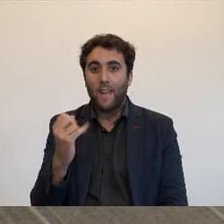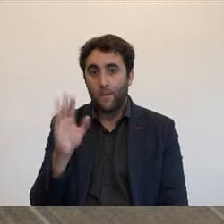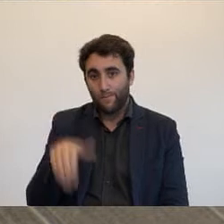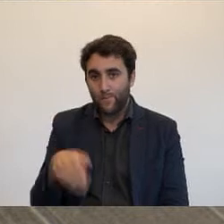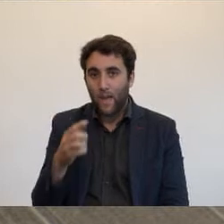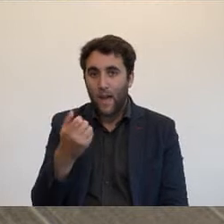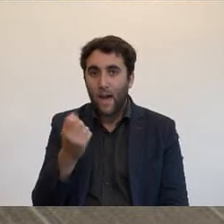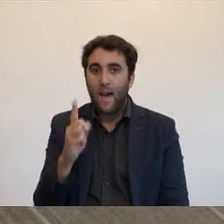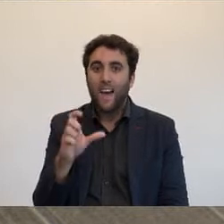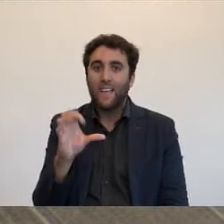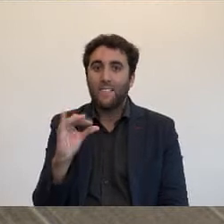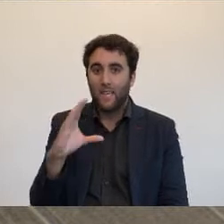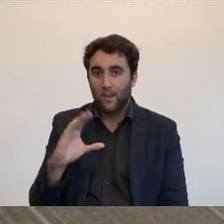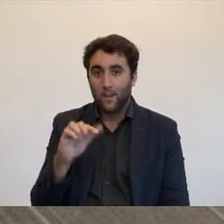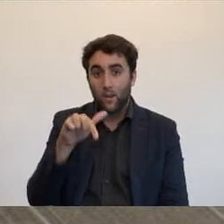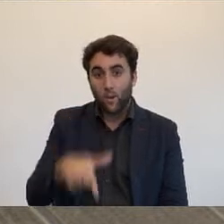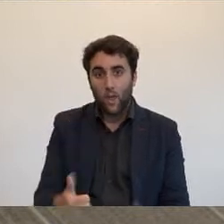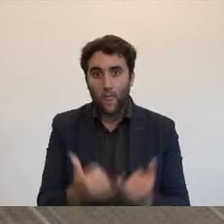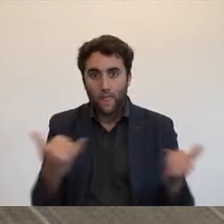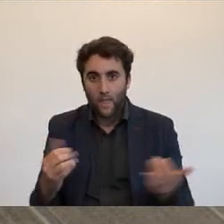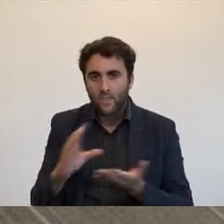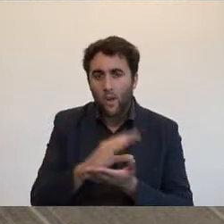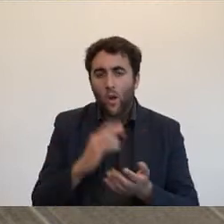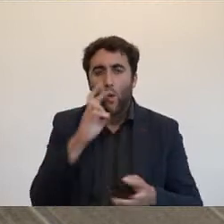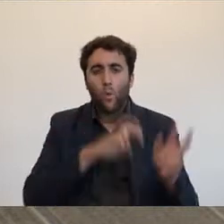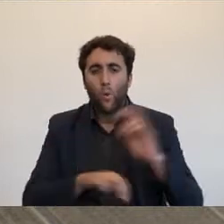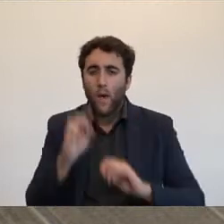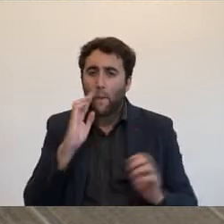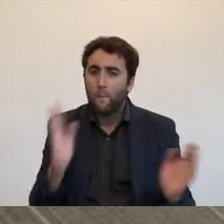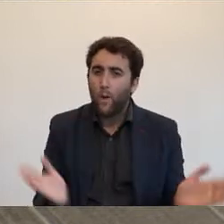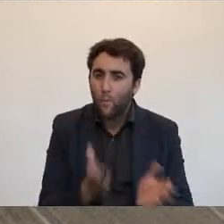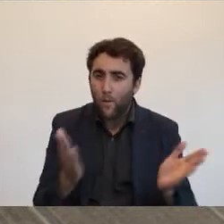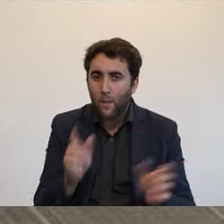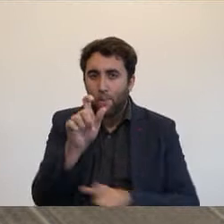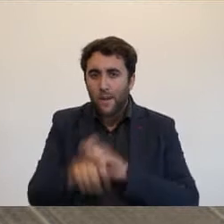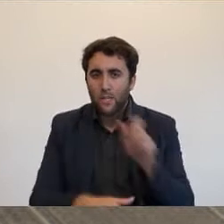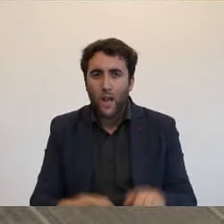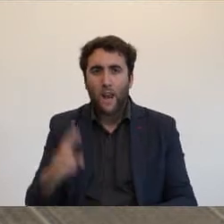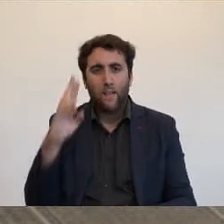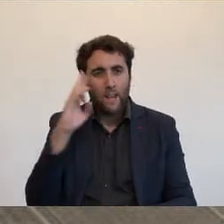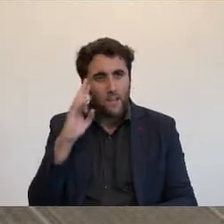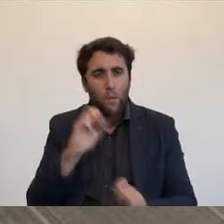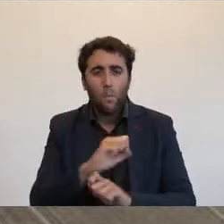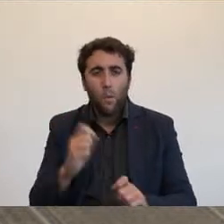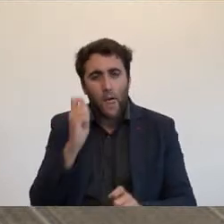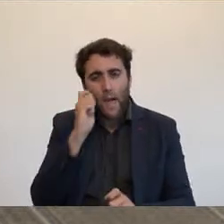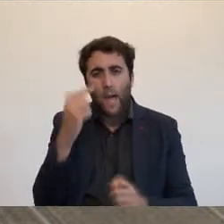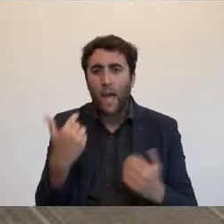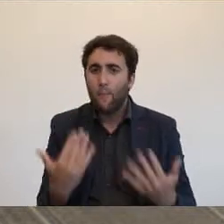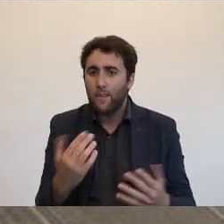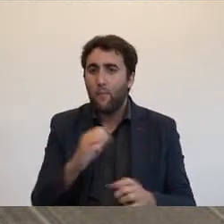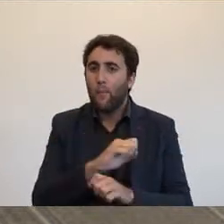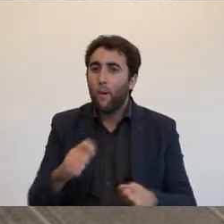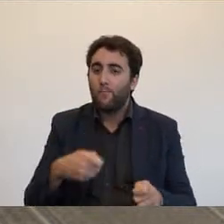tardes. Las jornadas de ciudadanía digital buscan promover la reflexión, el intercambio y el desarrollo de capacidades para la